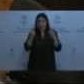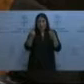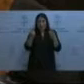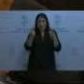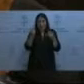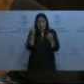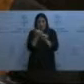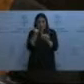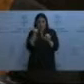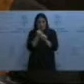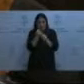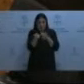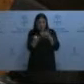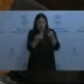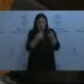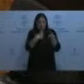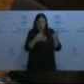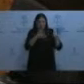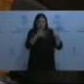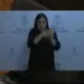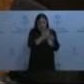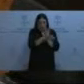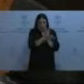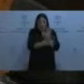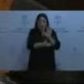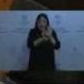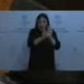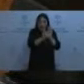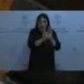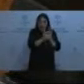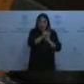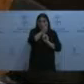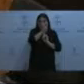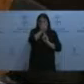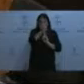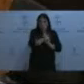estaba regulada en el Decreto 6 de